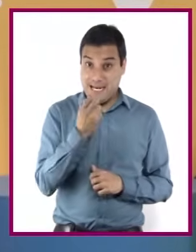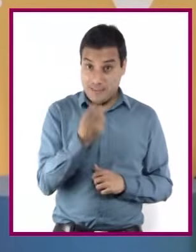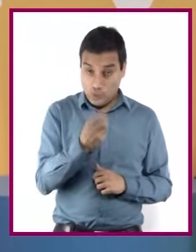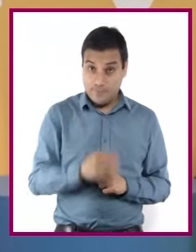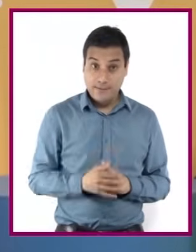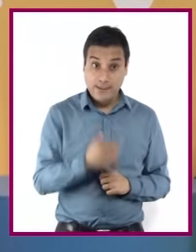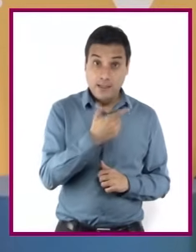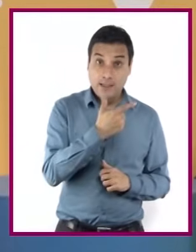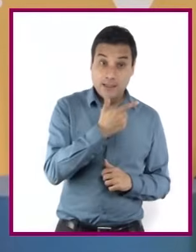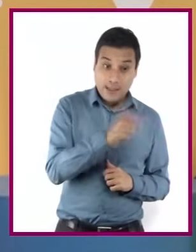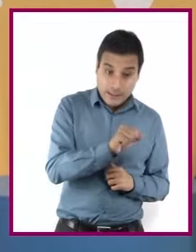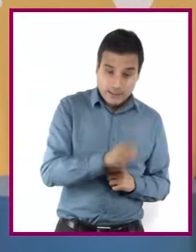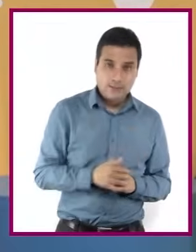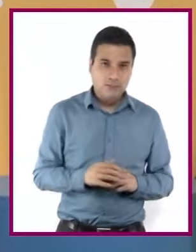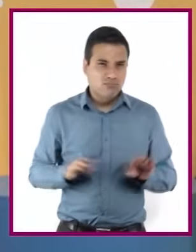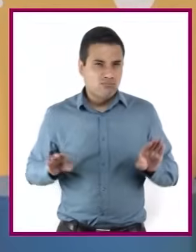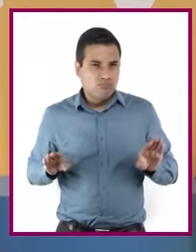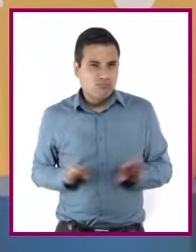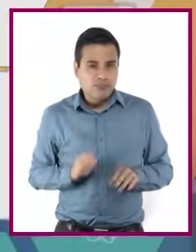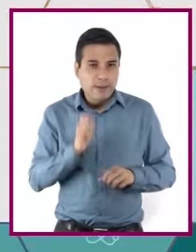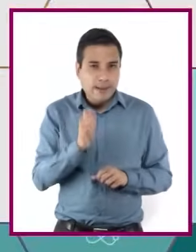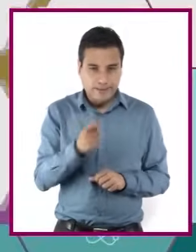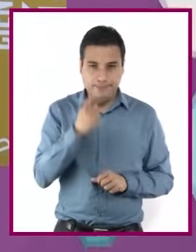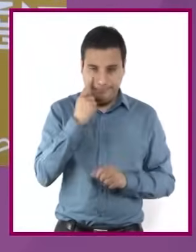gases con sus propiedades.